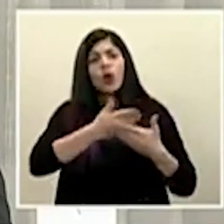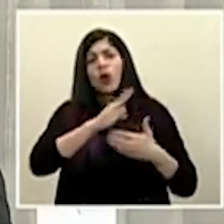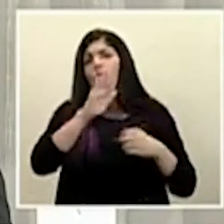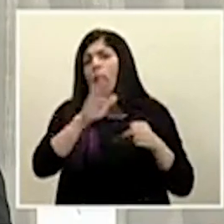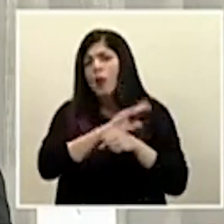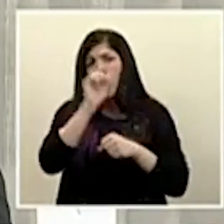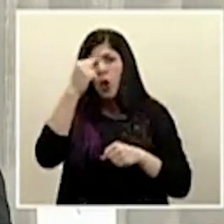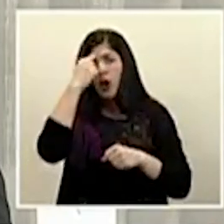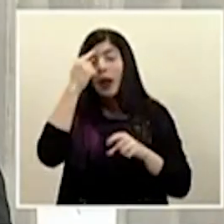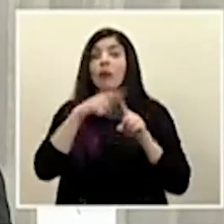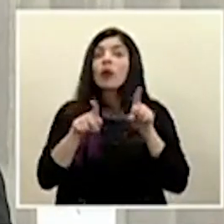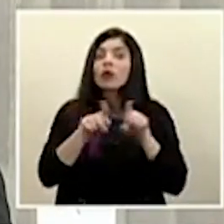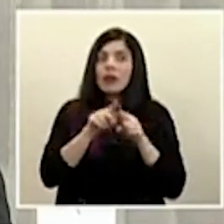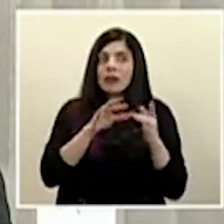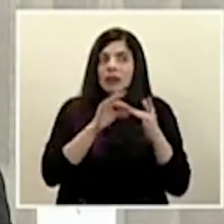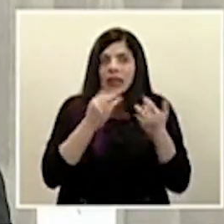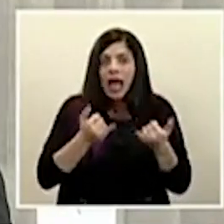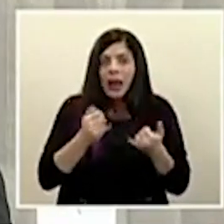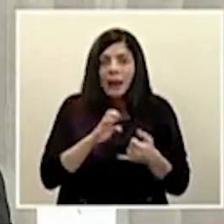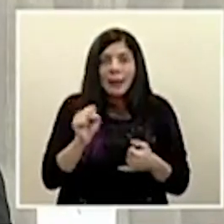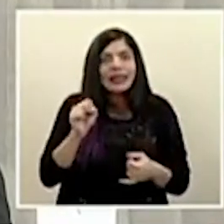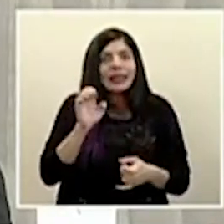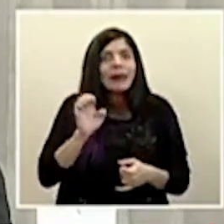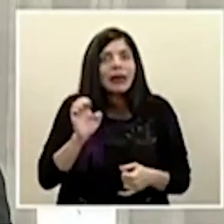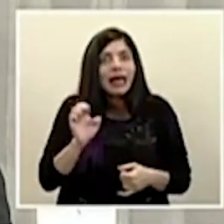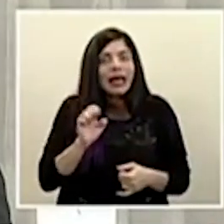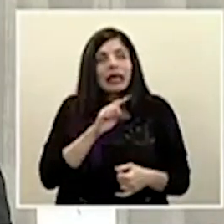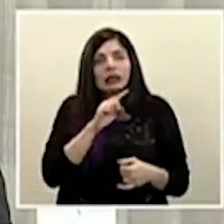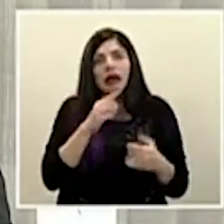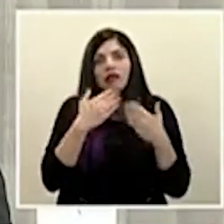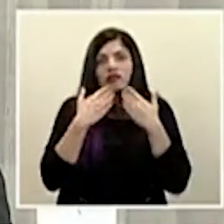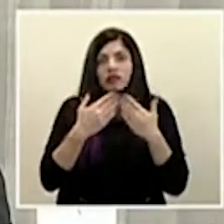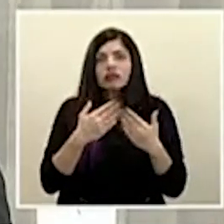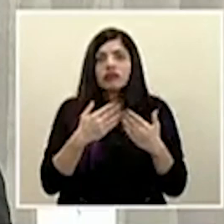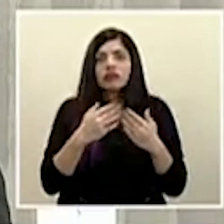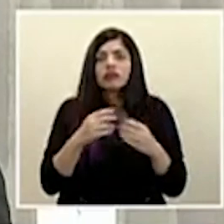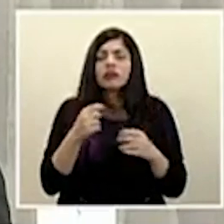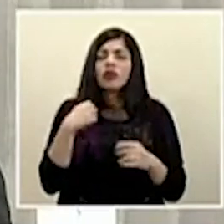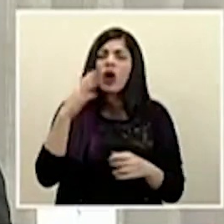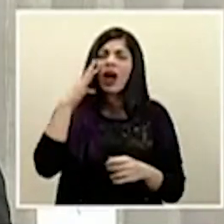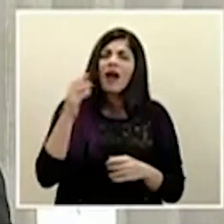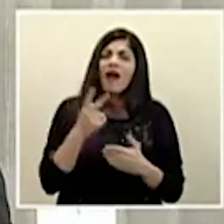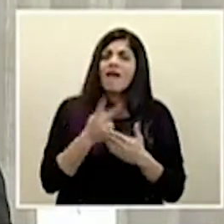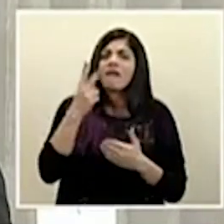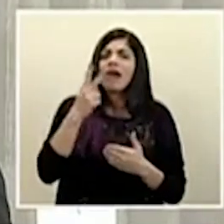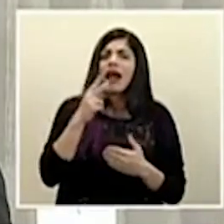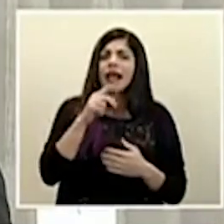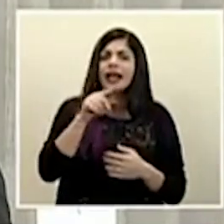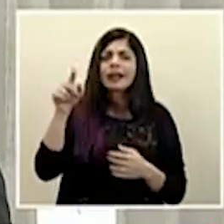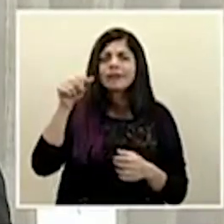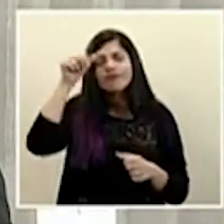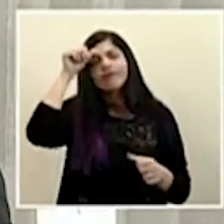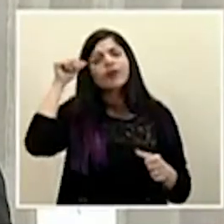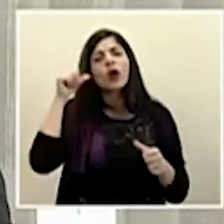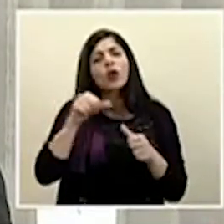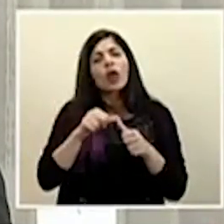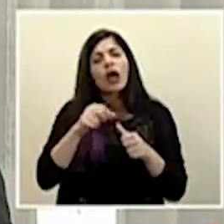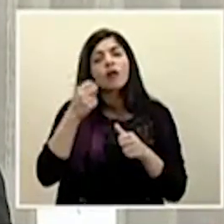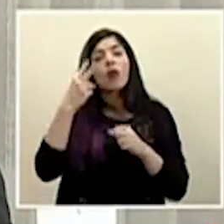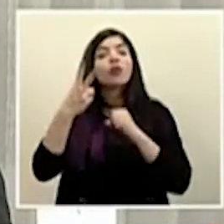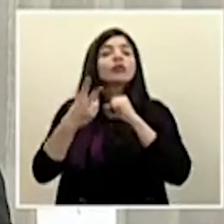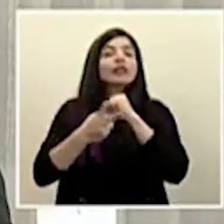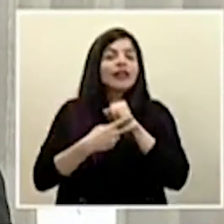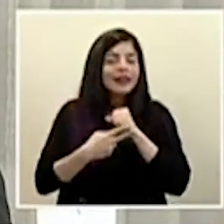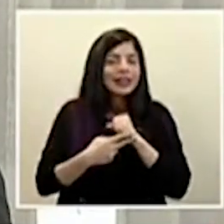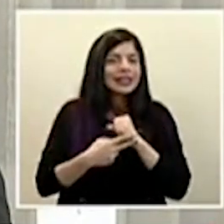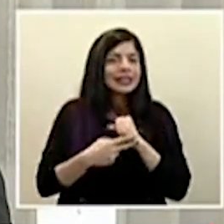pero particularmente en estos meses de emergencia. Yo creo que vale la pena recordar muchas veces, y no ha sido